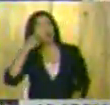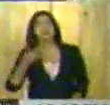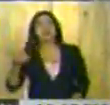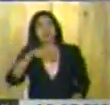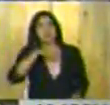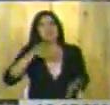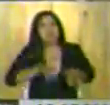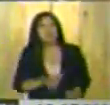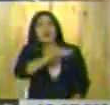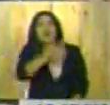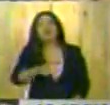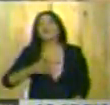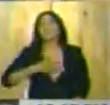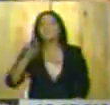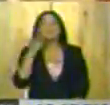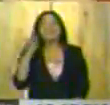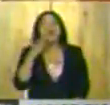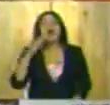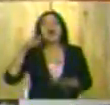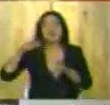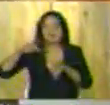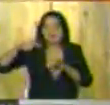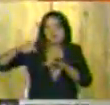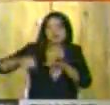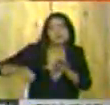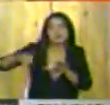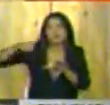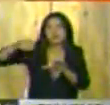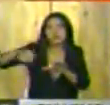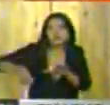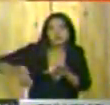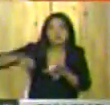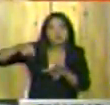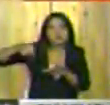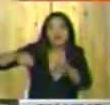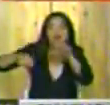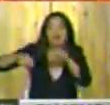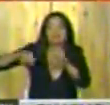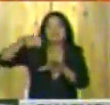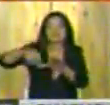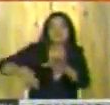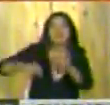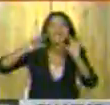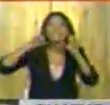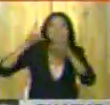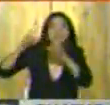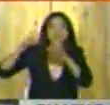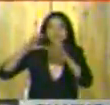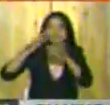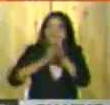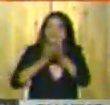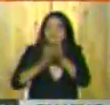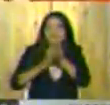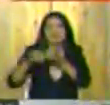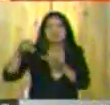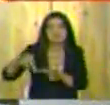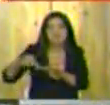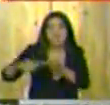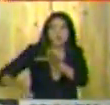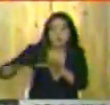también es andino, nuestras madres tenían un molinito y ahí molían el maíz pilado y hacían